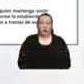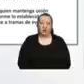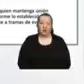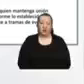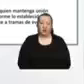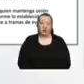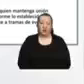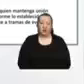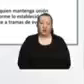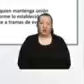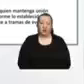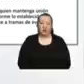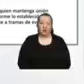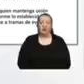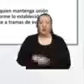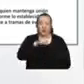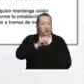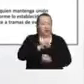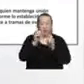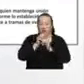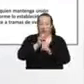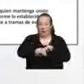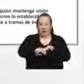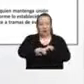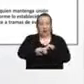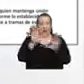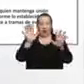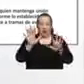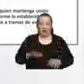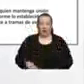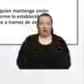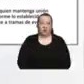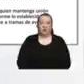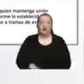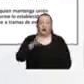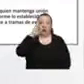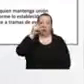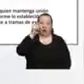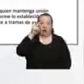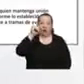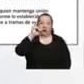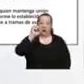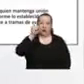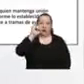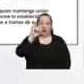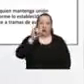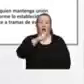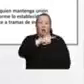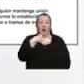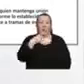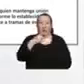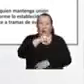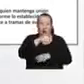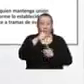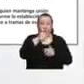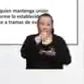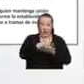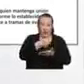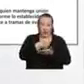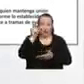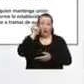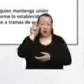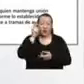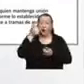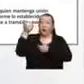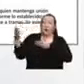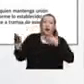está más claro que el agua mírenlo de benicio el mismo da la bienvenida a los accionista le informe y todo eso